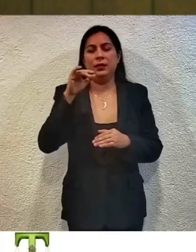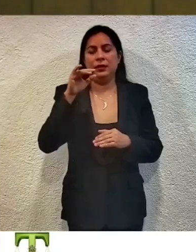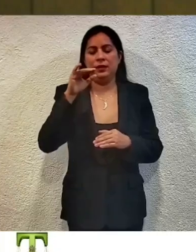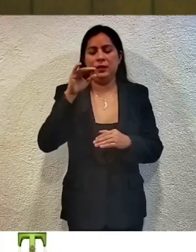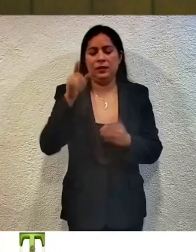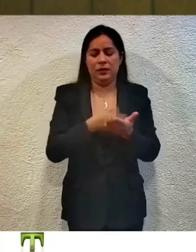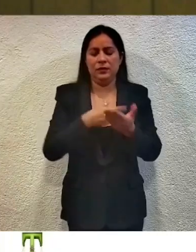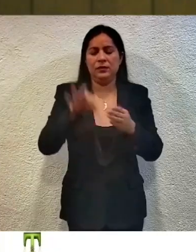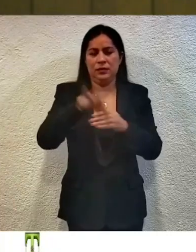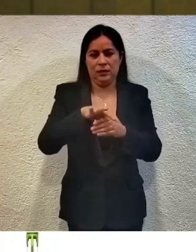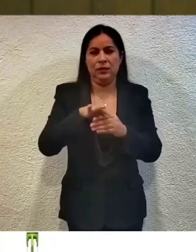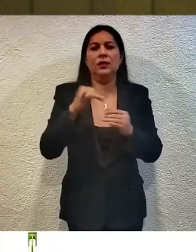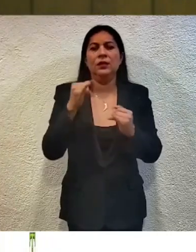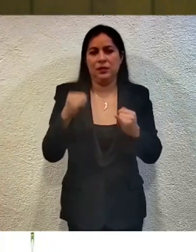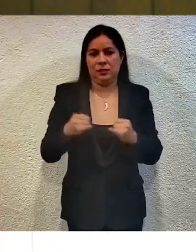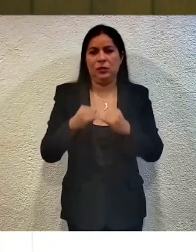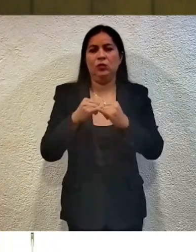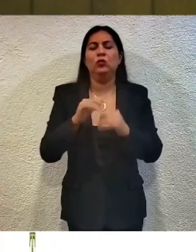términos.